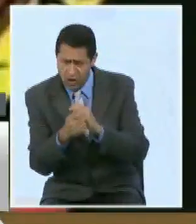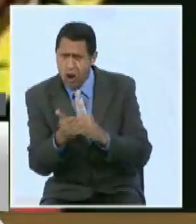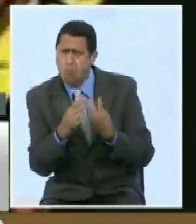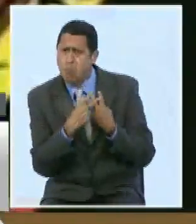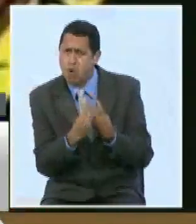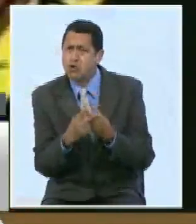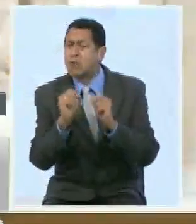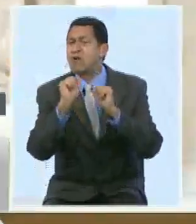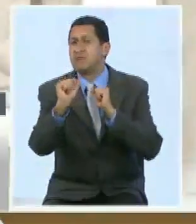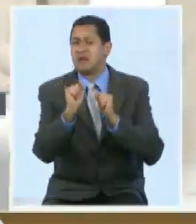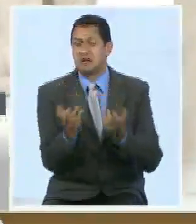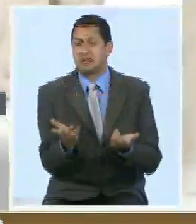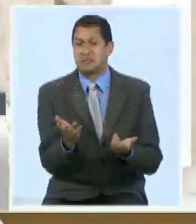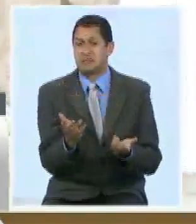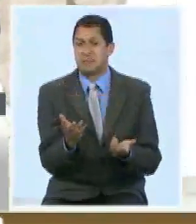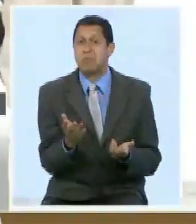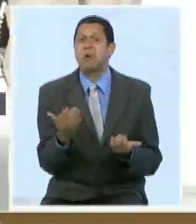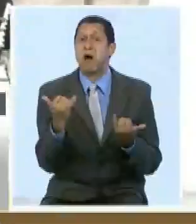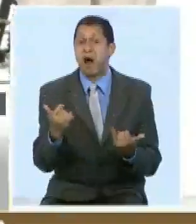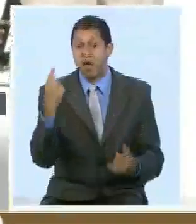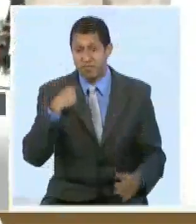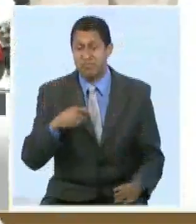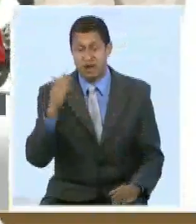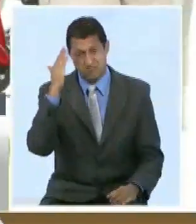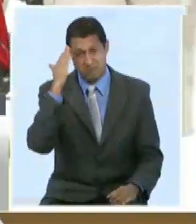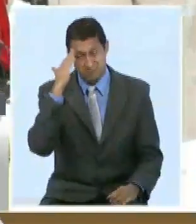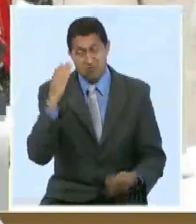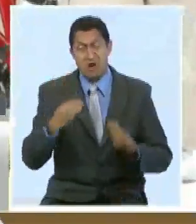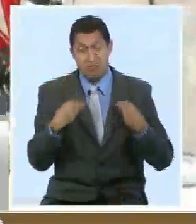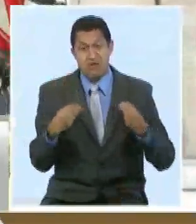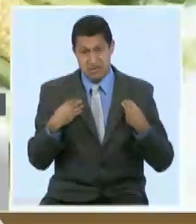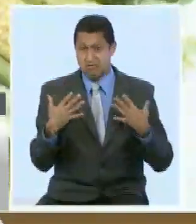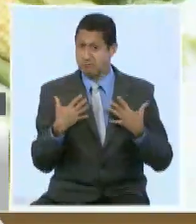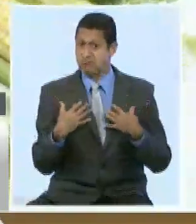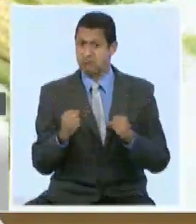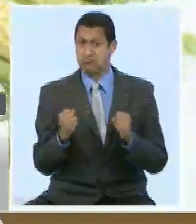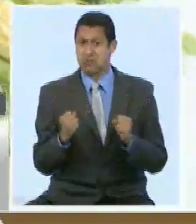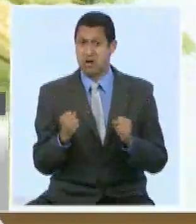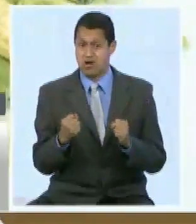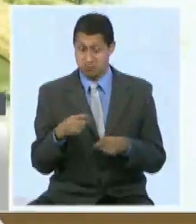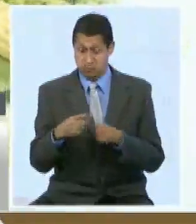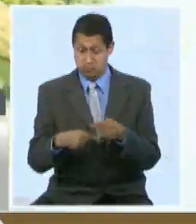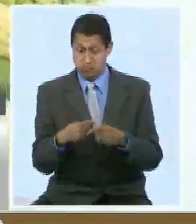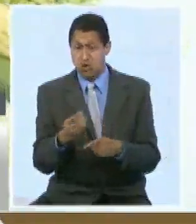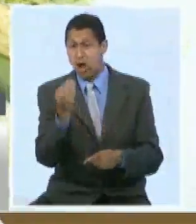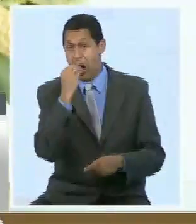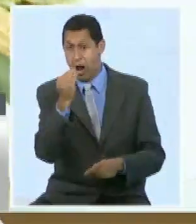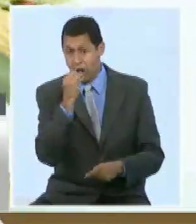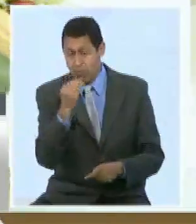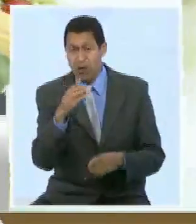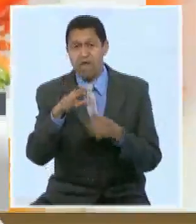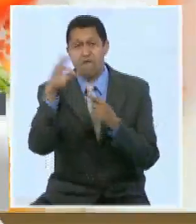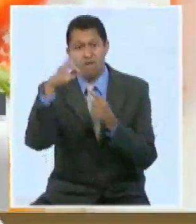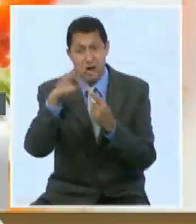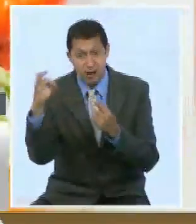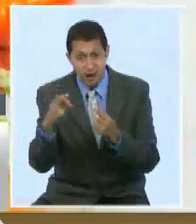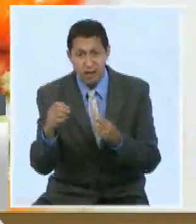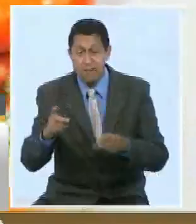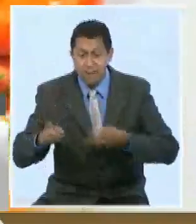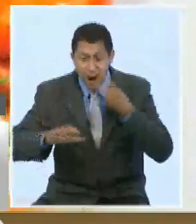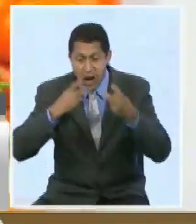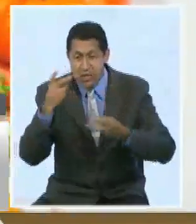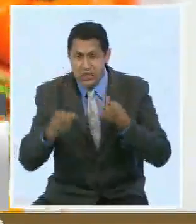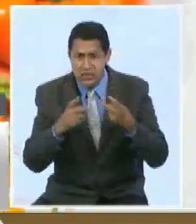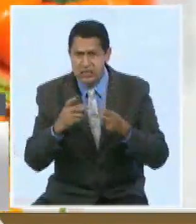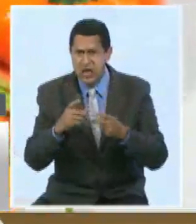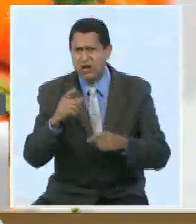para evitarlos es por ello que debemos llevar un estilo de vida saludable que incluya alimentarse con fibras vegetales y